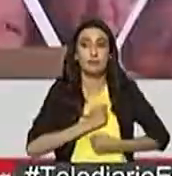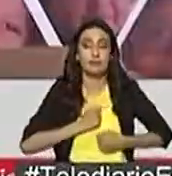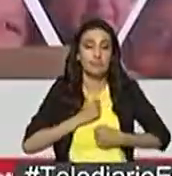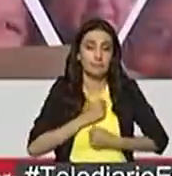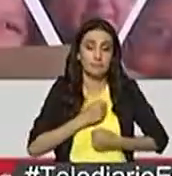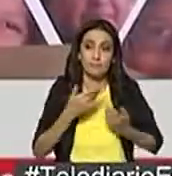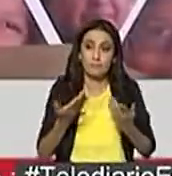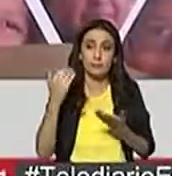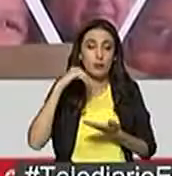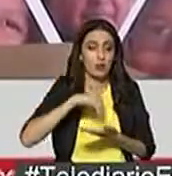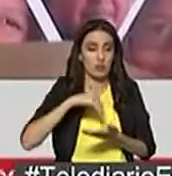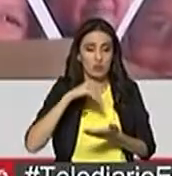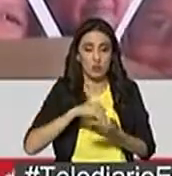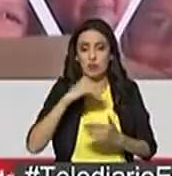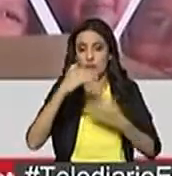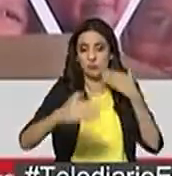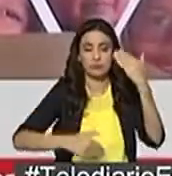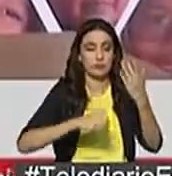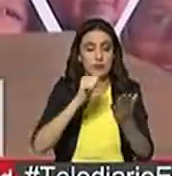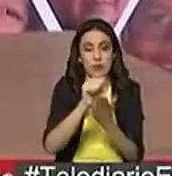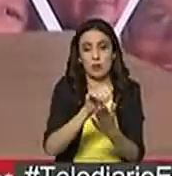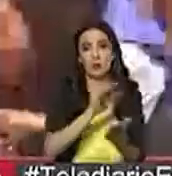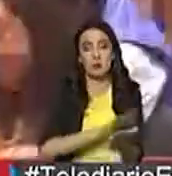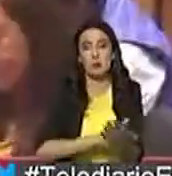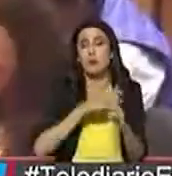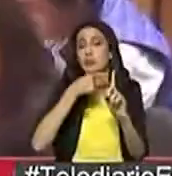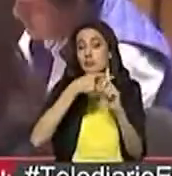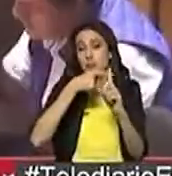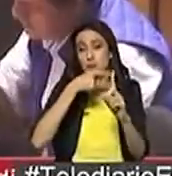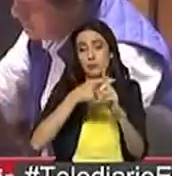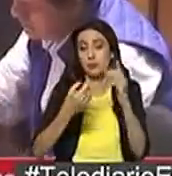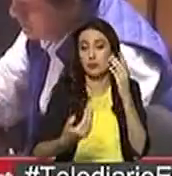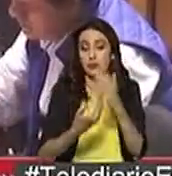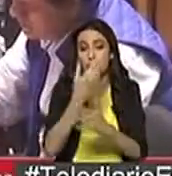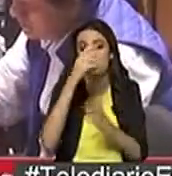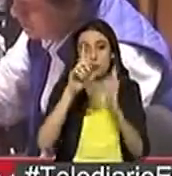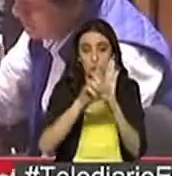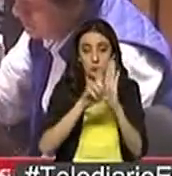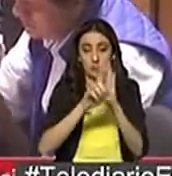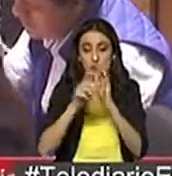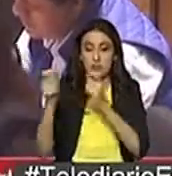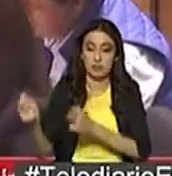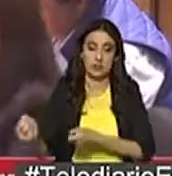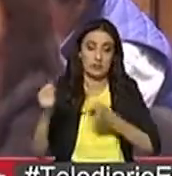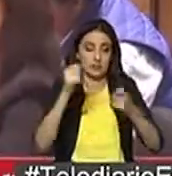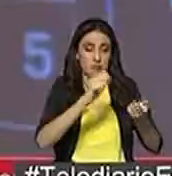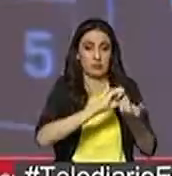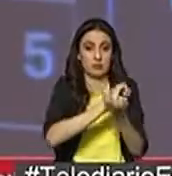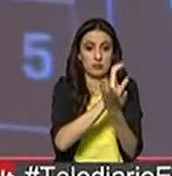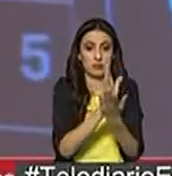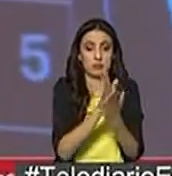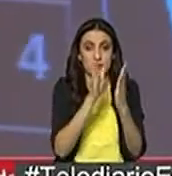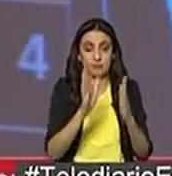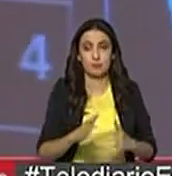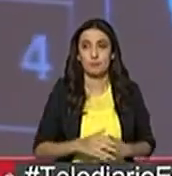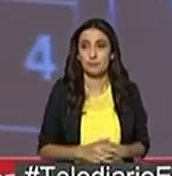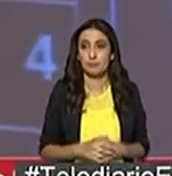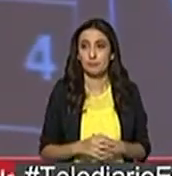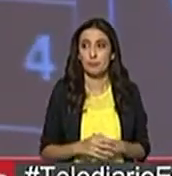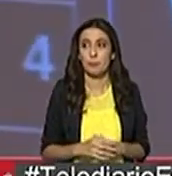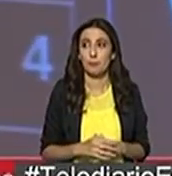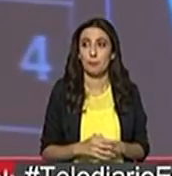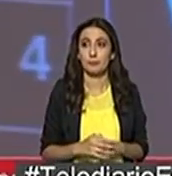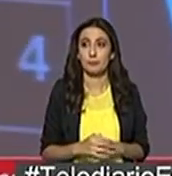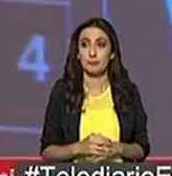que insista en este tipo de propuestas positivas en la nueva ley económica que enviará al Legislativo. Juan Carlos Figueroa,